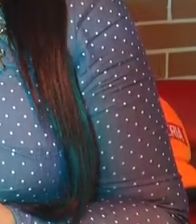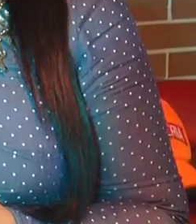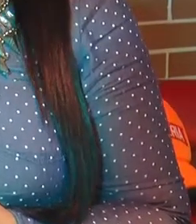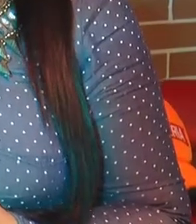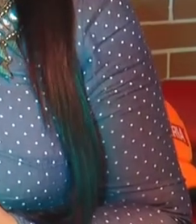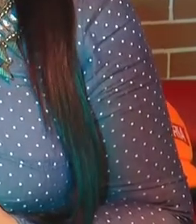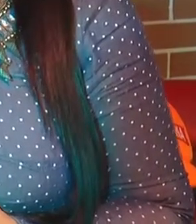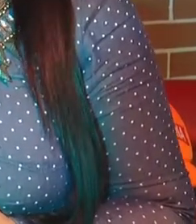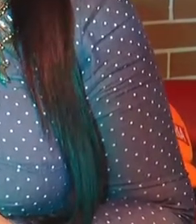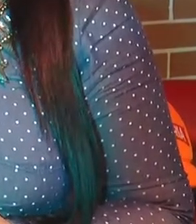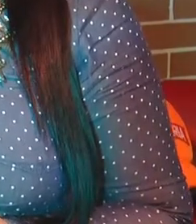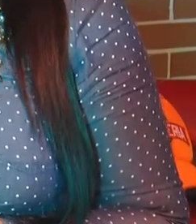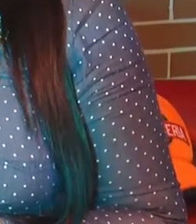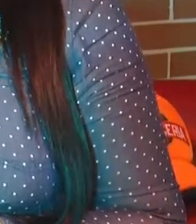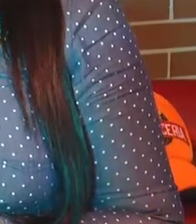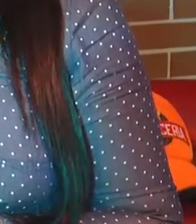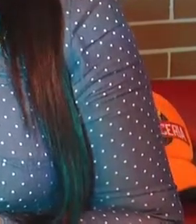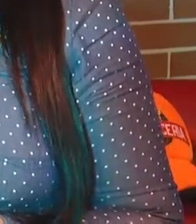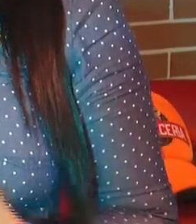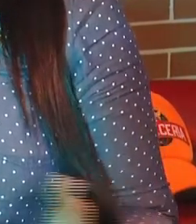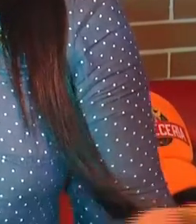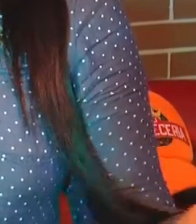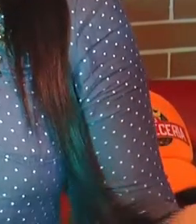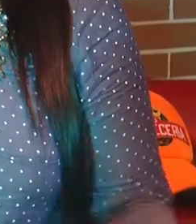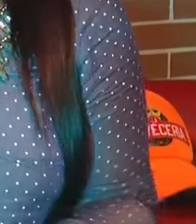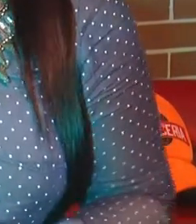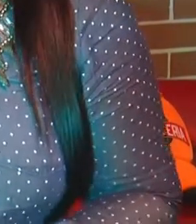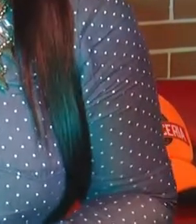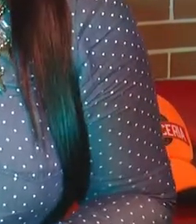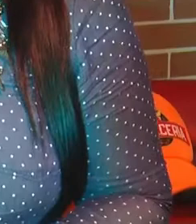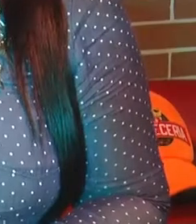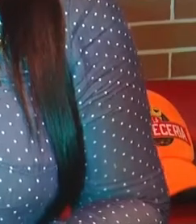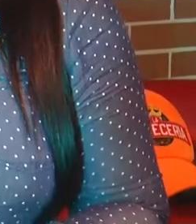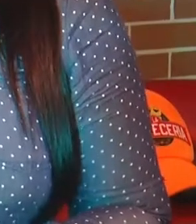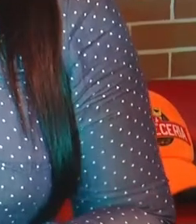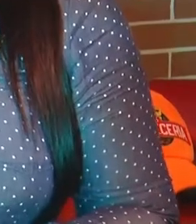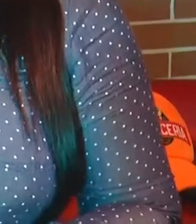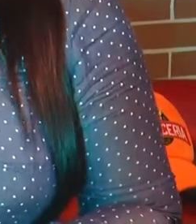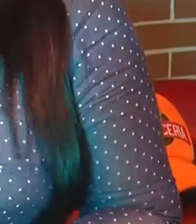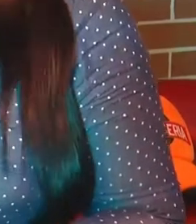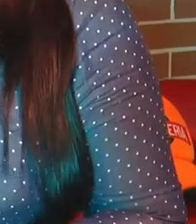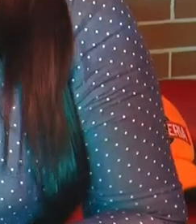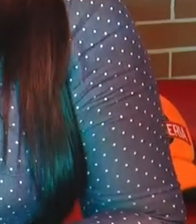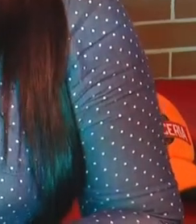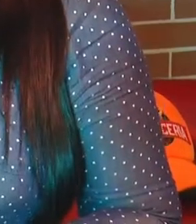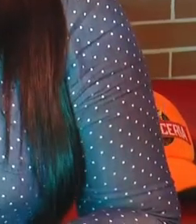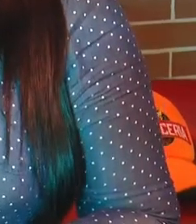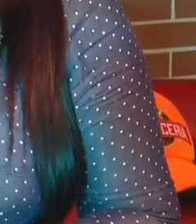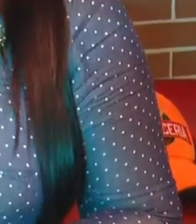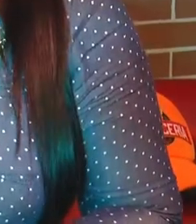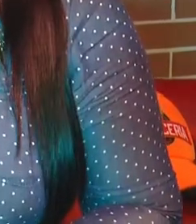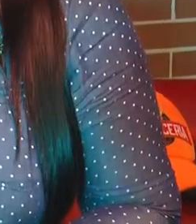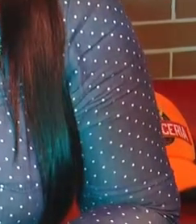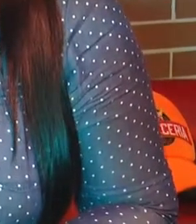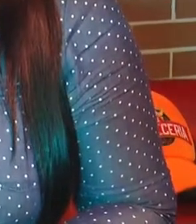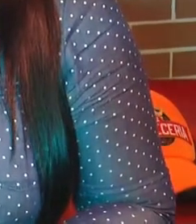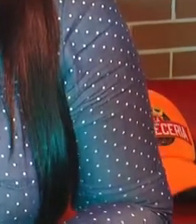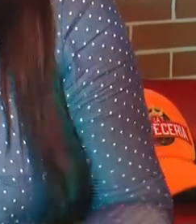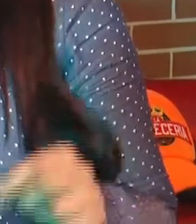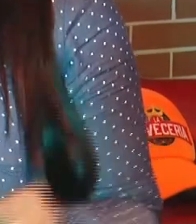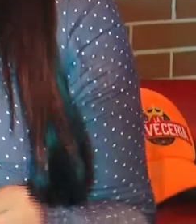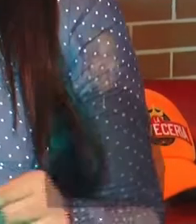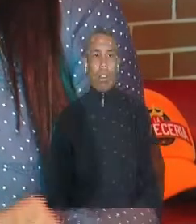Bueno, y nosotros continuamos aquí en casa desde la cervecería, quien cumple su tercer aniversario en Barranca Bermeja, la casa de